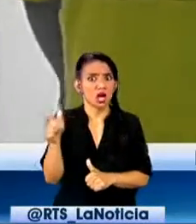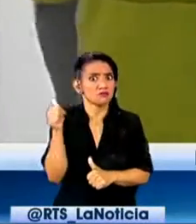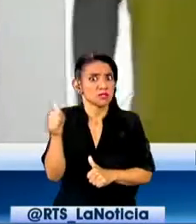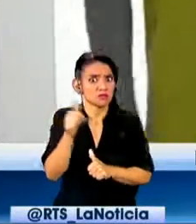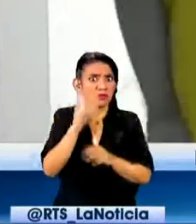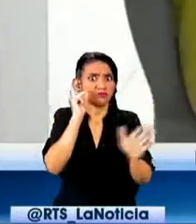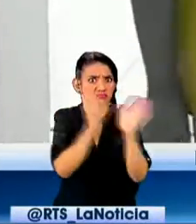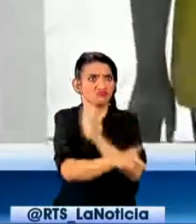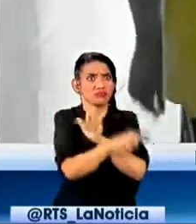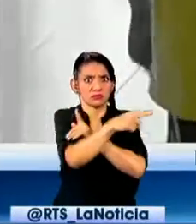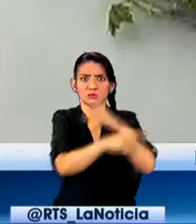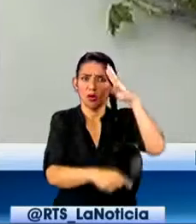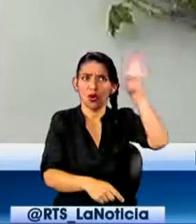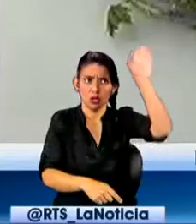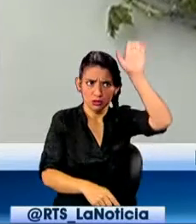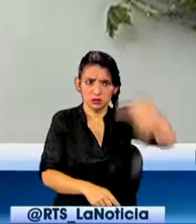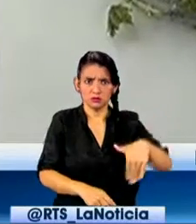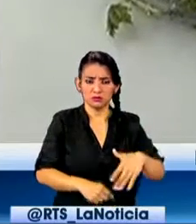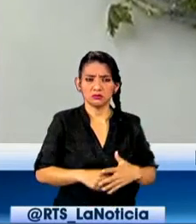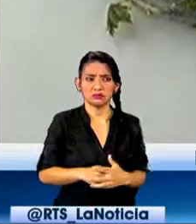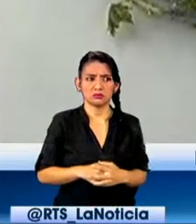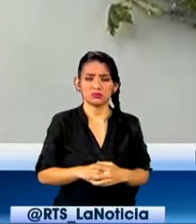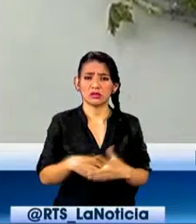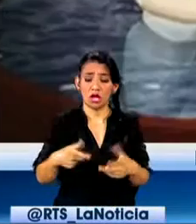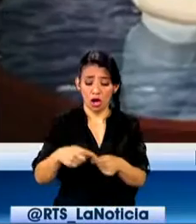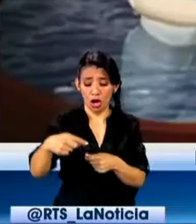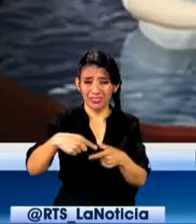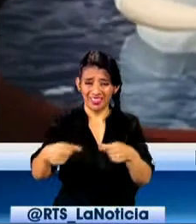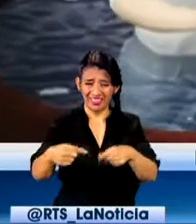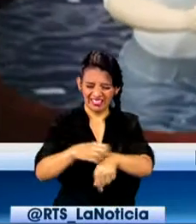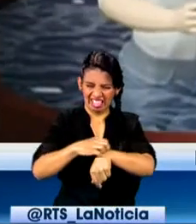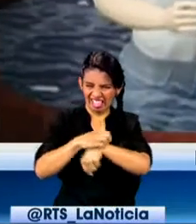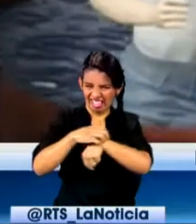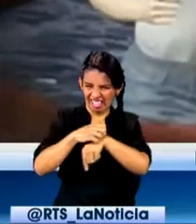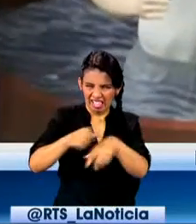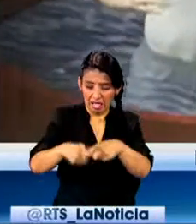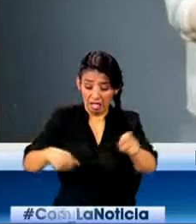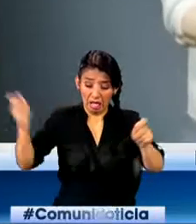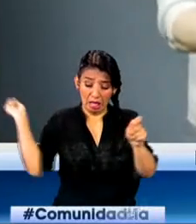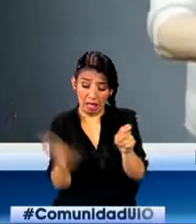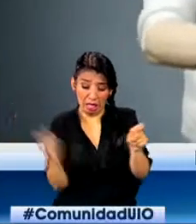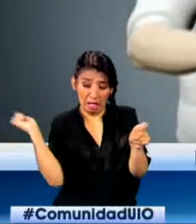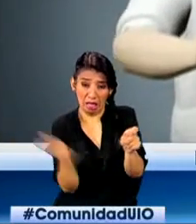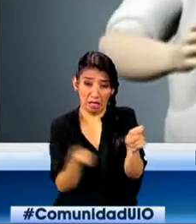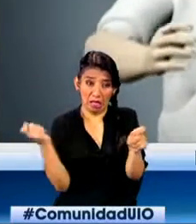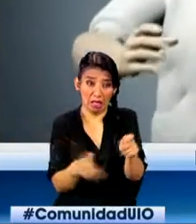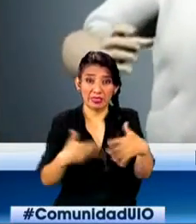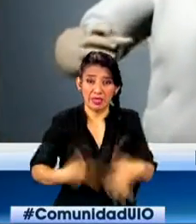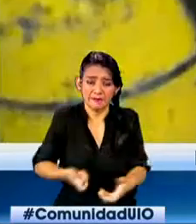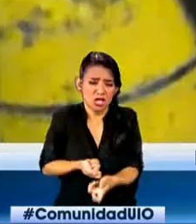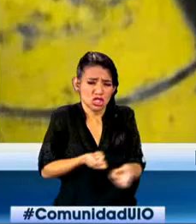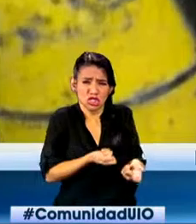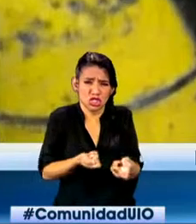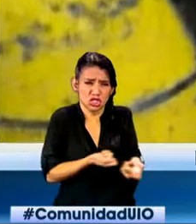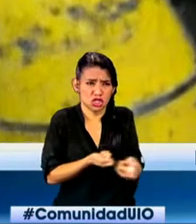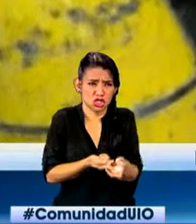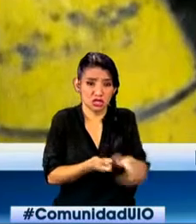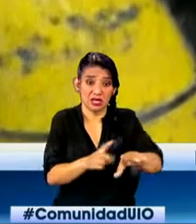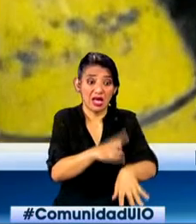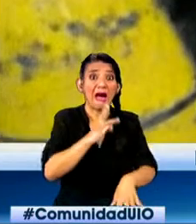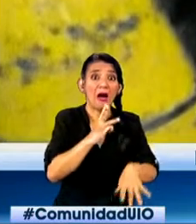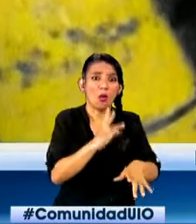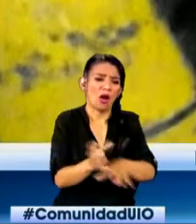quien llamó a la policía. Le cogió ortiga, le pegó con una ortiga, después le pegó con una manguera. Que lo metió a un tanque que estaba con agua, lo metió